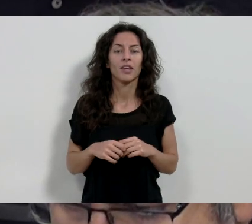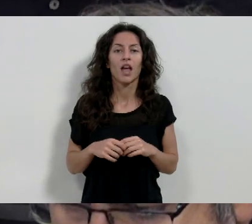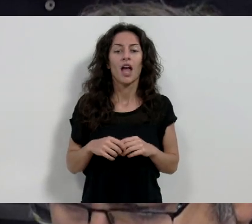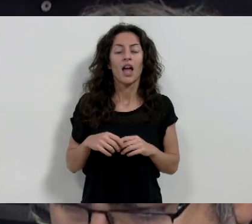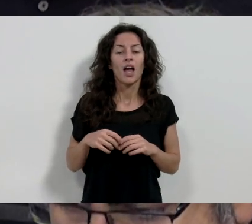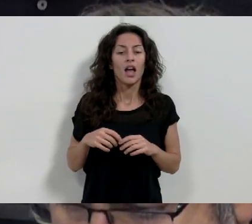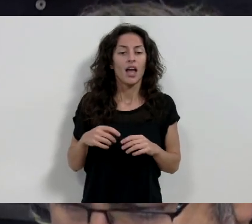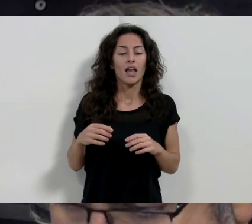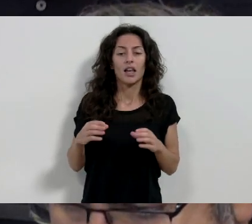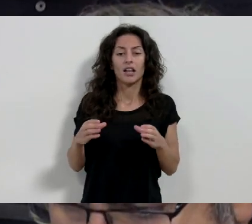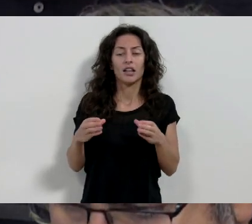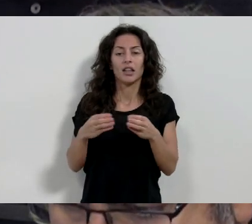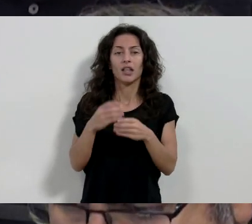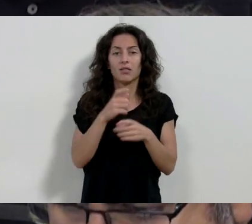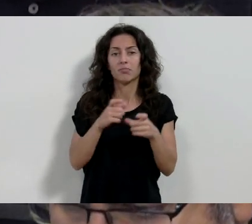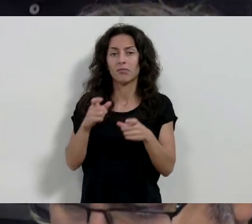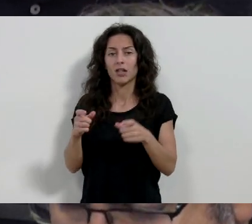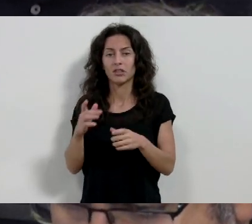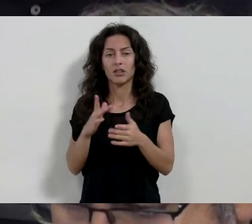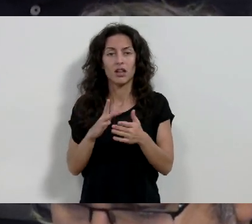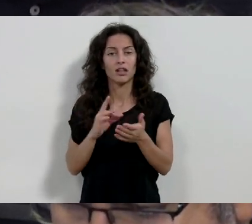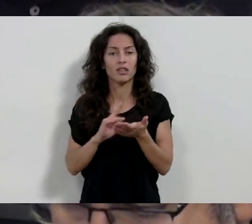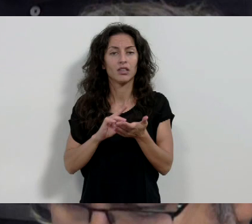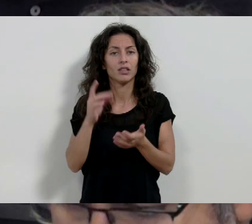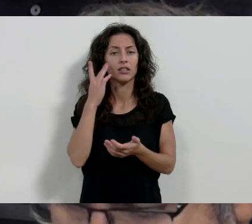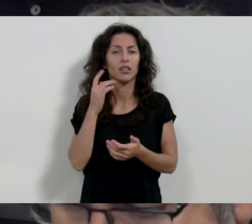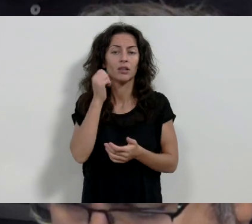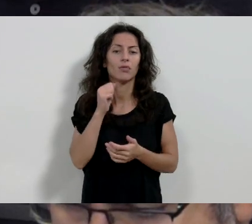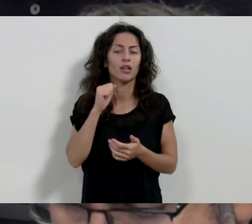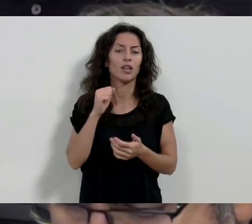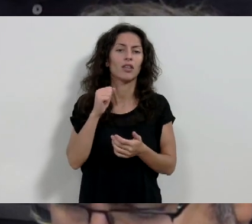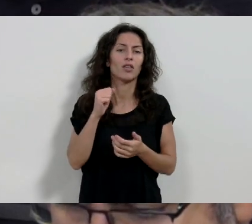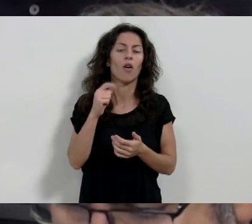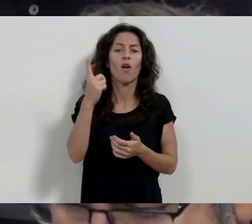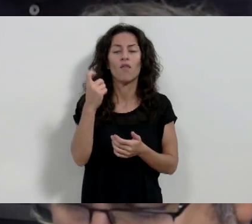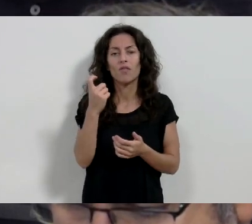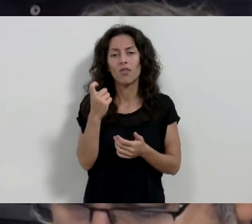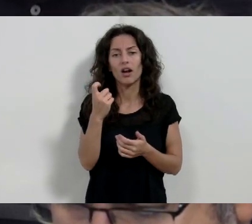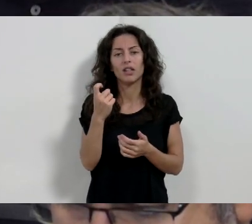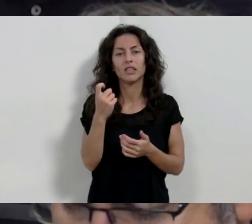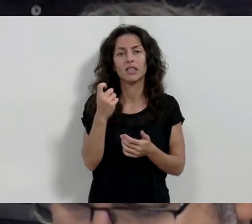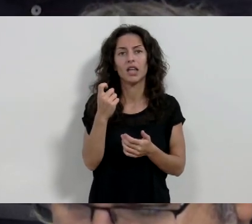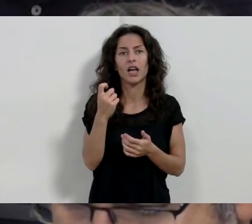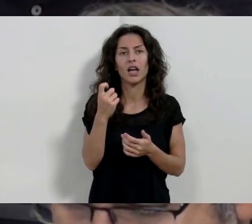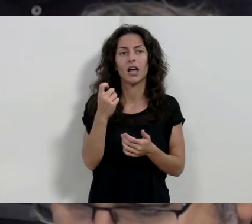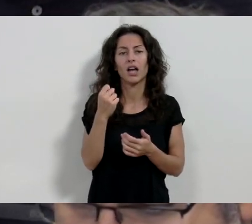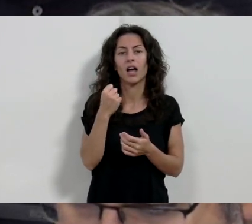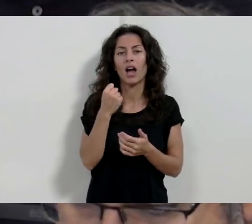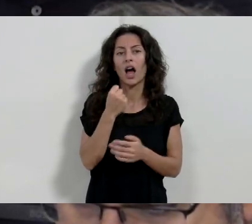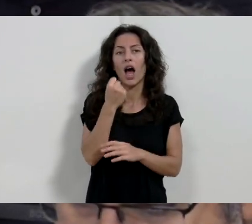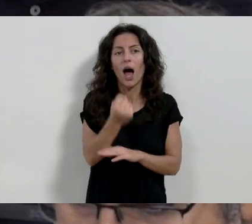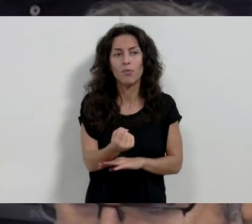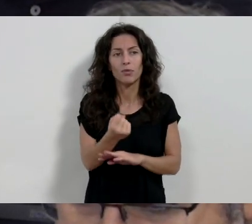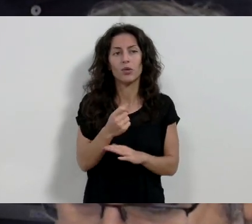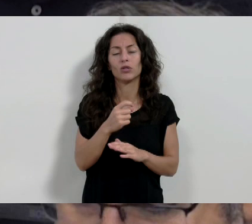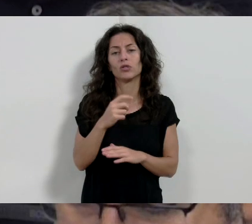reforzando, pero es verdad que nos queda mucho. Nos queda mucho en refuerzo de plantilla. Nos faltan 15 personas, no lo digo yo, lo dice esta